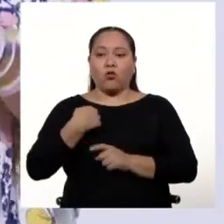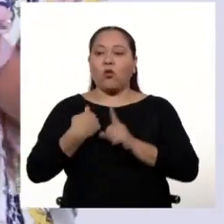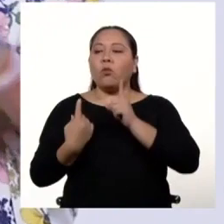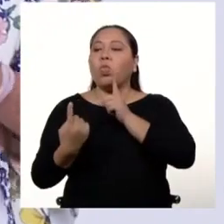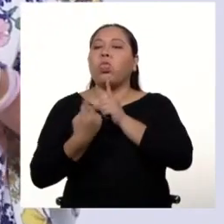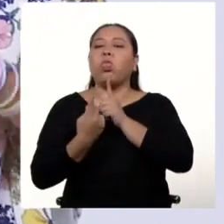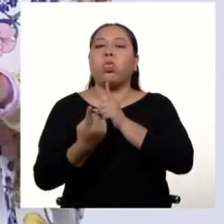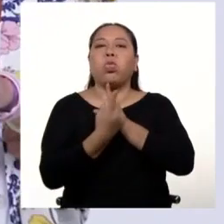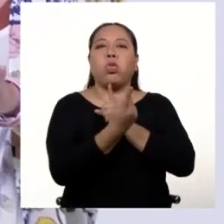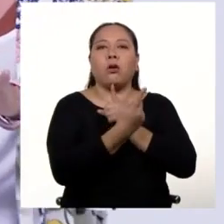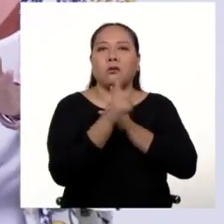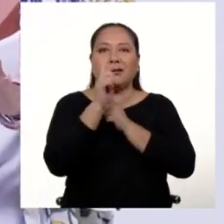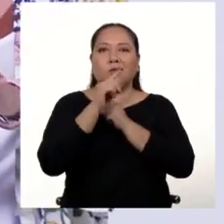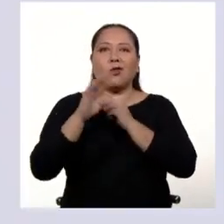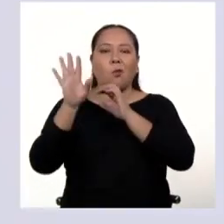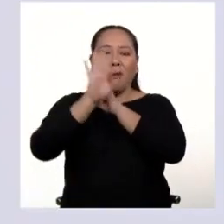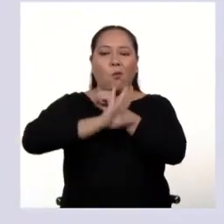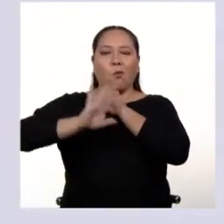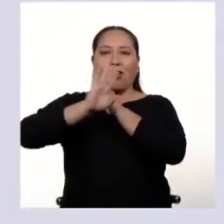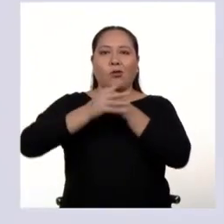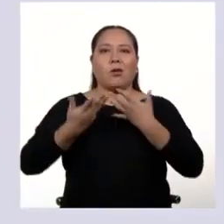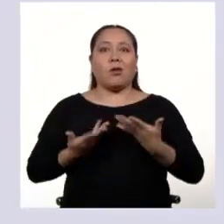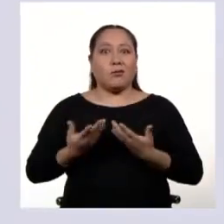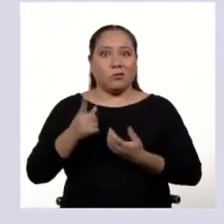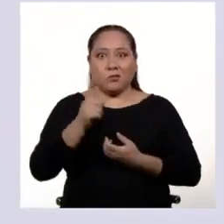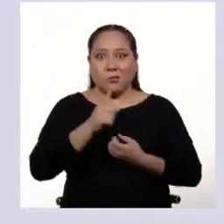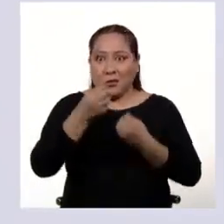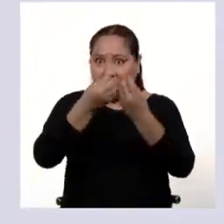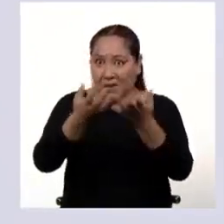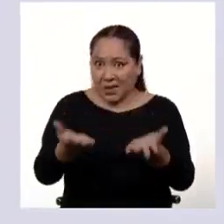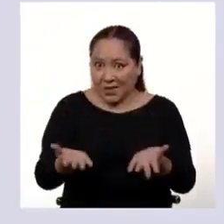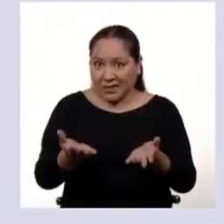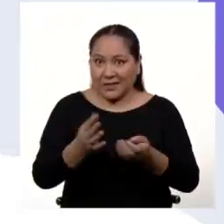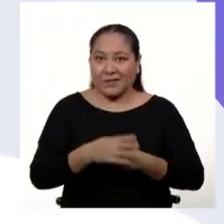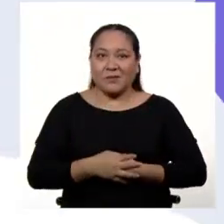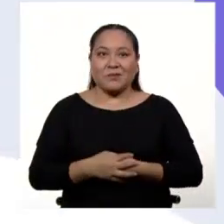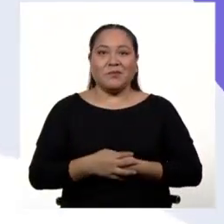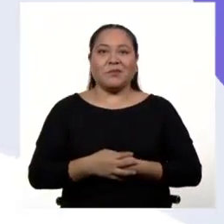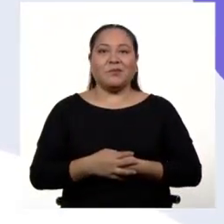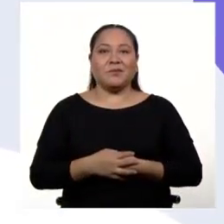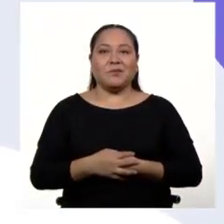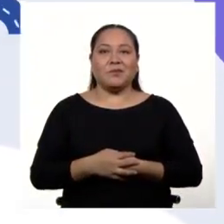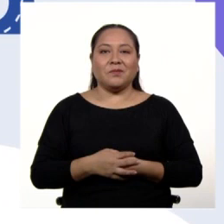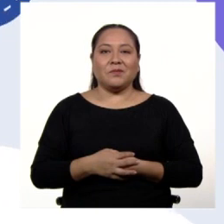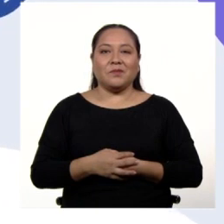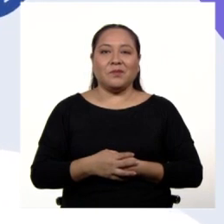con otras sin las medidas de prevención? No te lo vayas a perder, ¿eh?